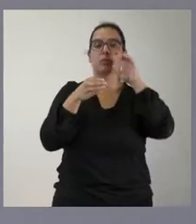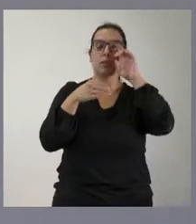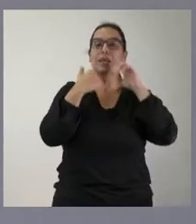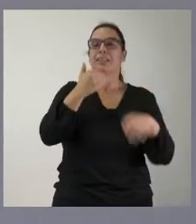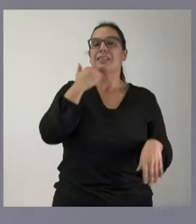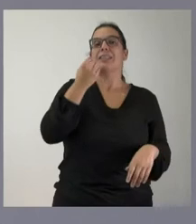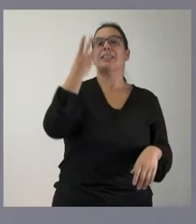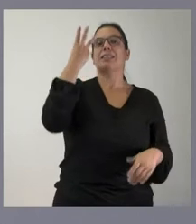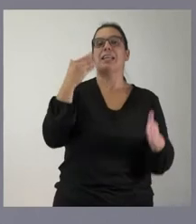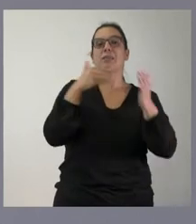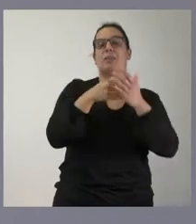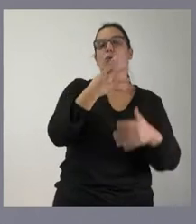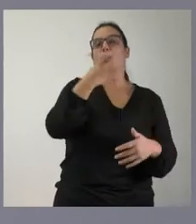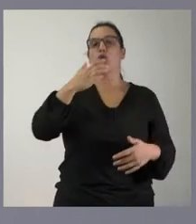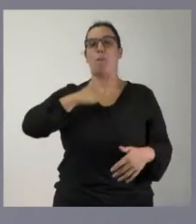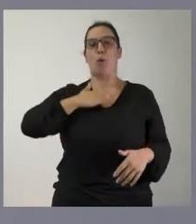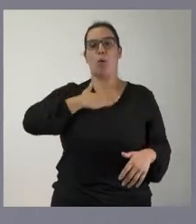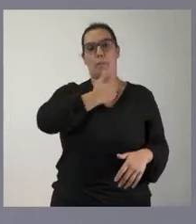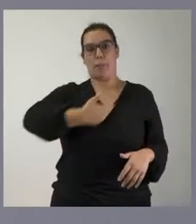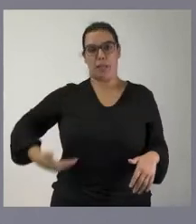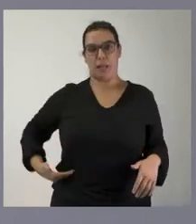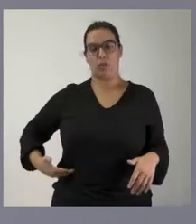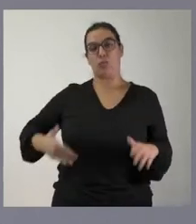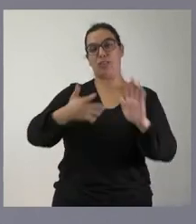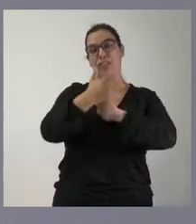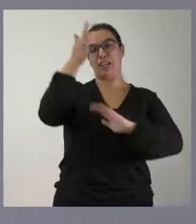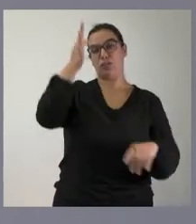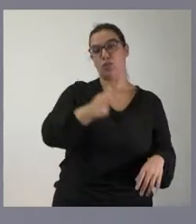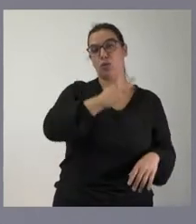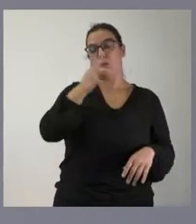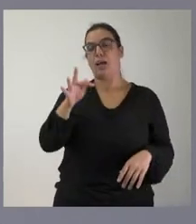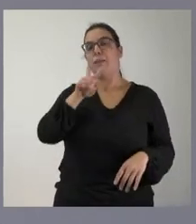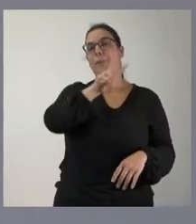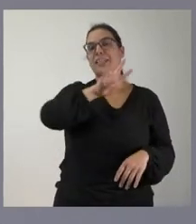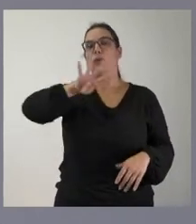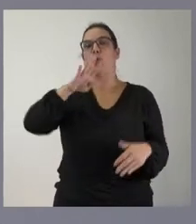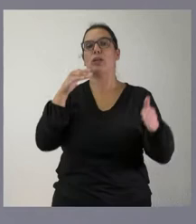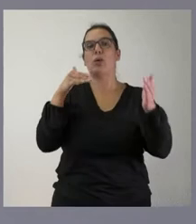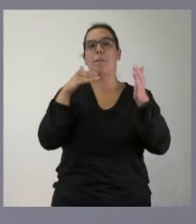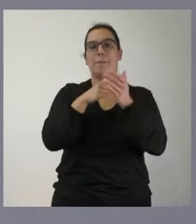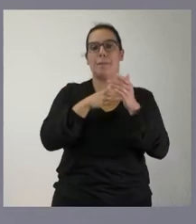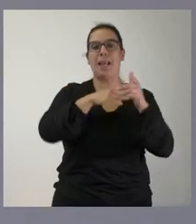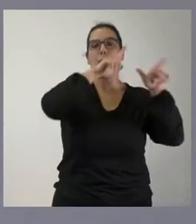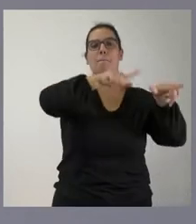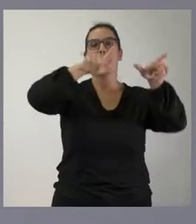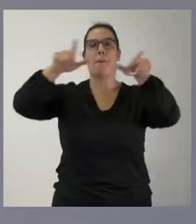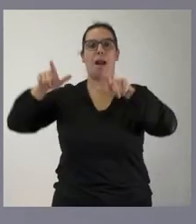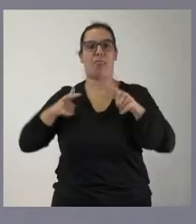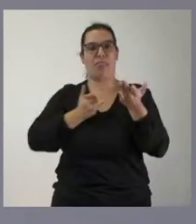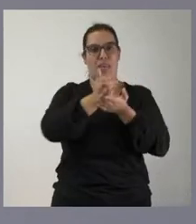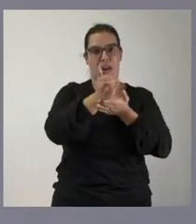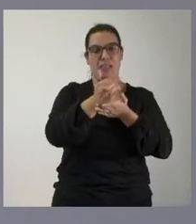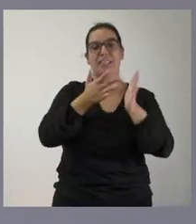3.400 propietarios y va a comprender un total de 24.000 parcelas estamos hablando